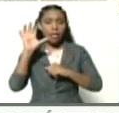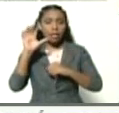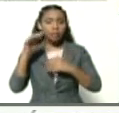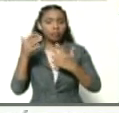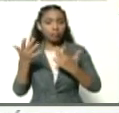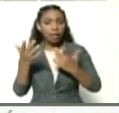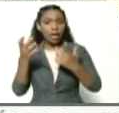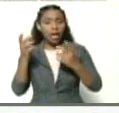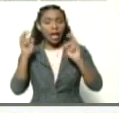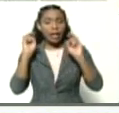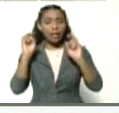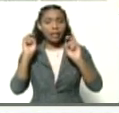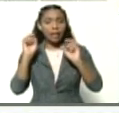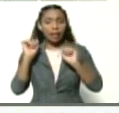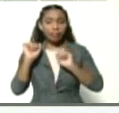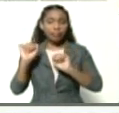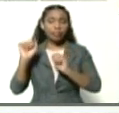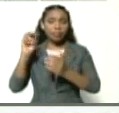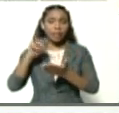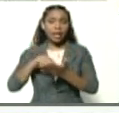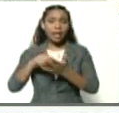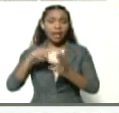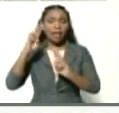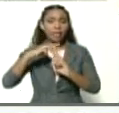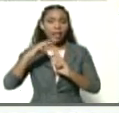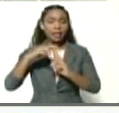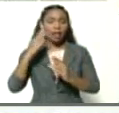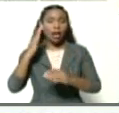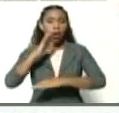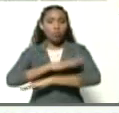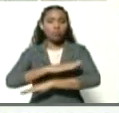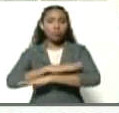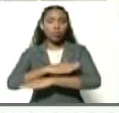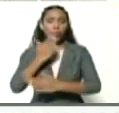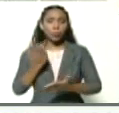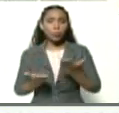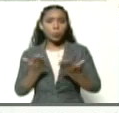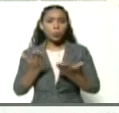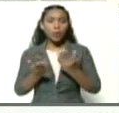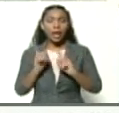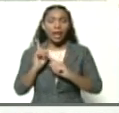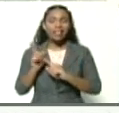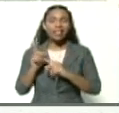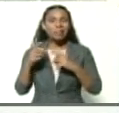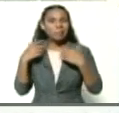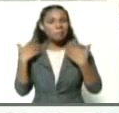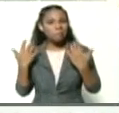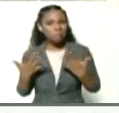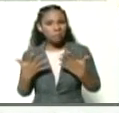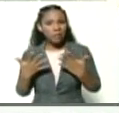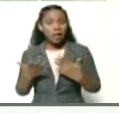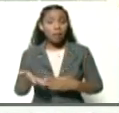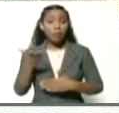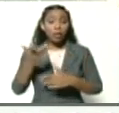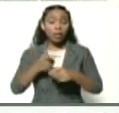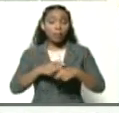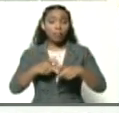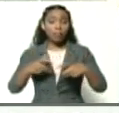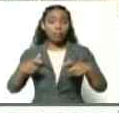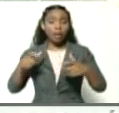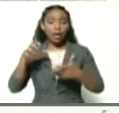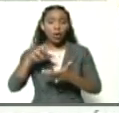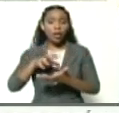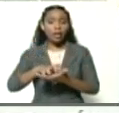excepción de Miranda y Táchira, que mostraron un comportamiento estable. Es particularmente importante el crecimiento en los